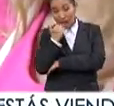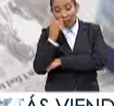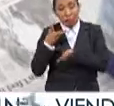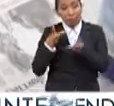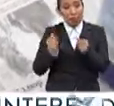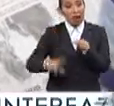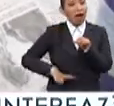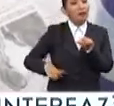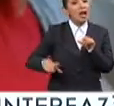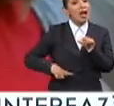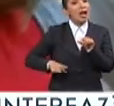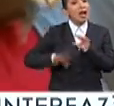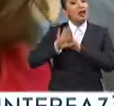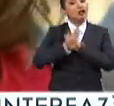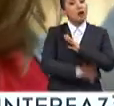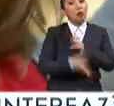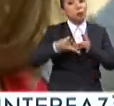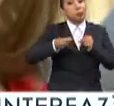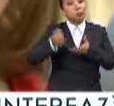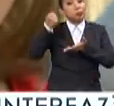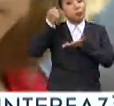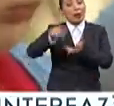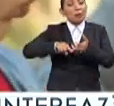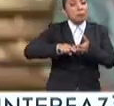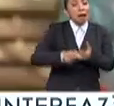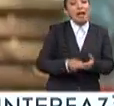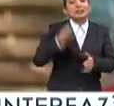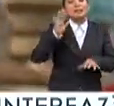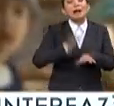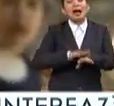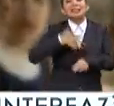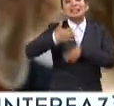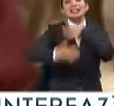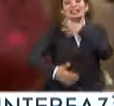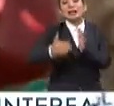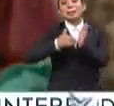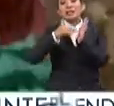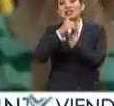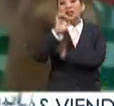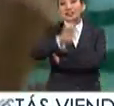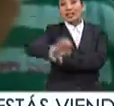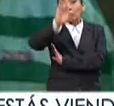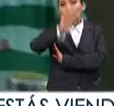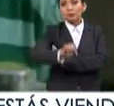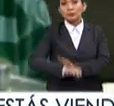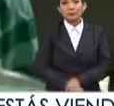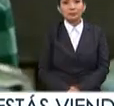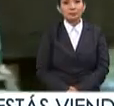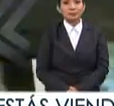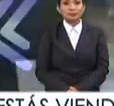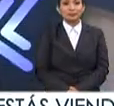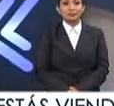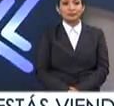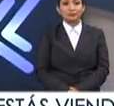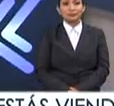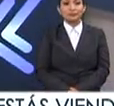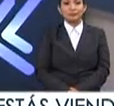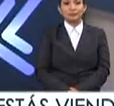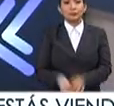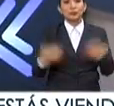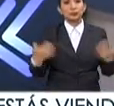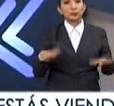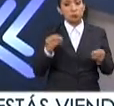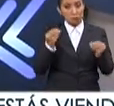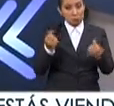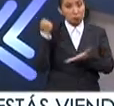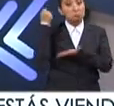costaría al gobierno federal una inversión inicial de más de 15 millones de euros pues una gran